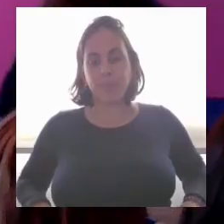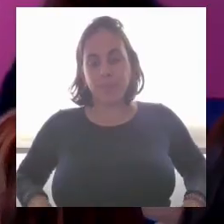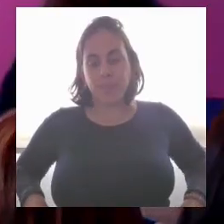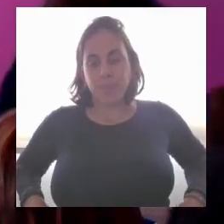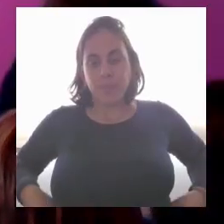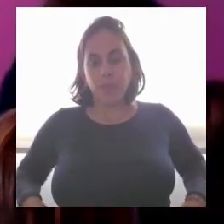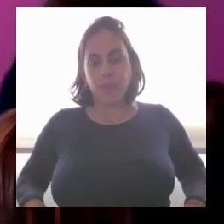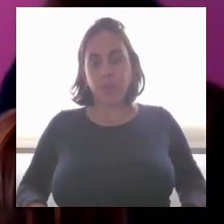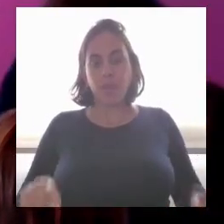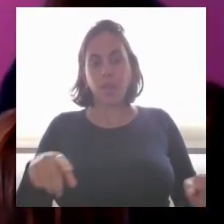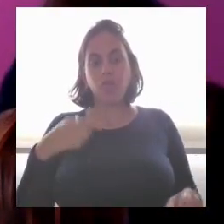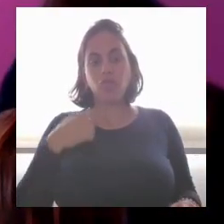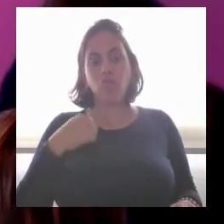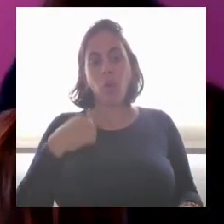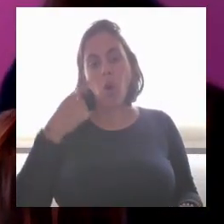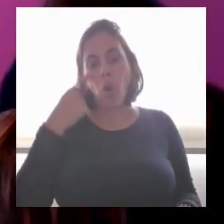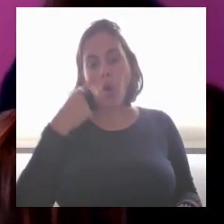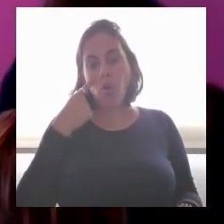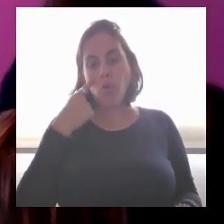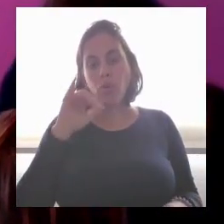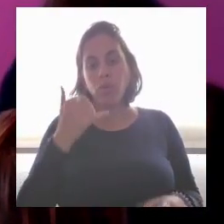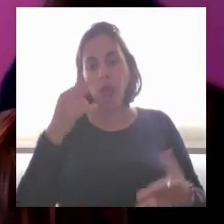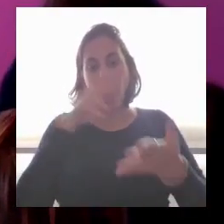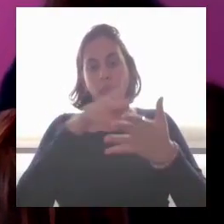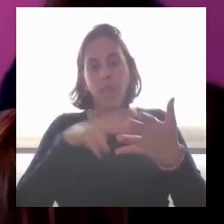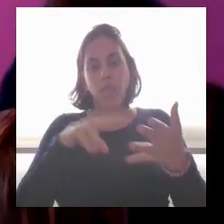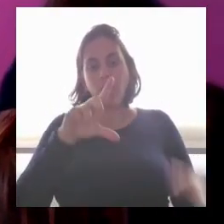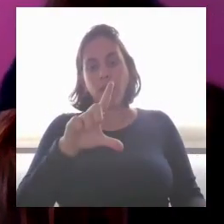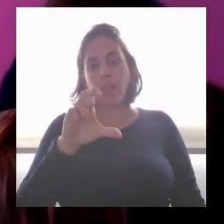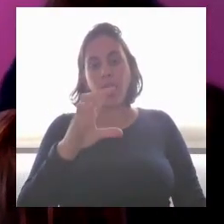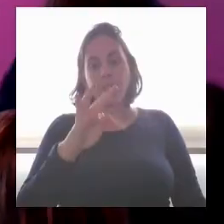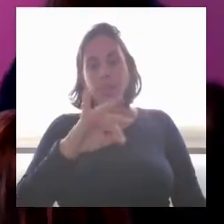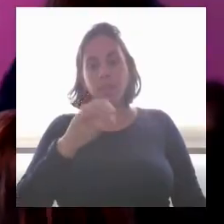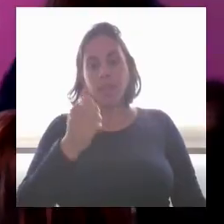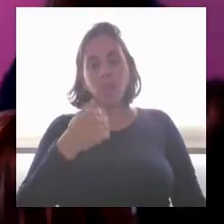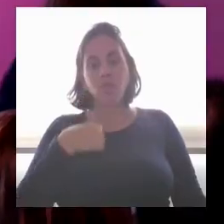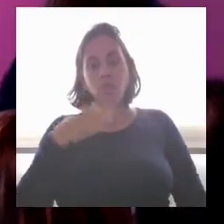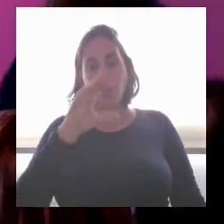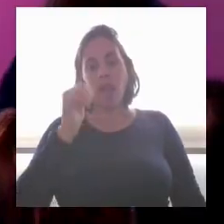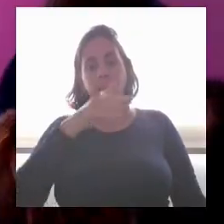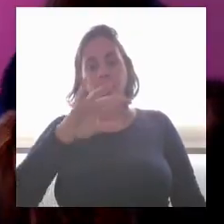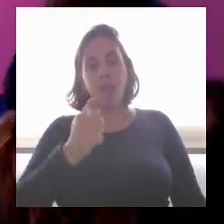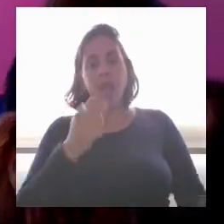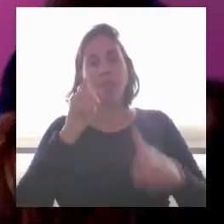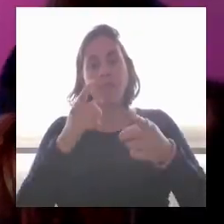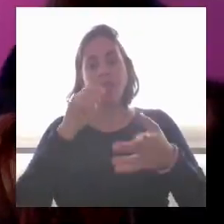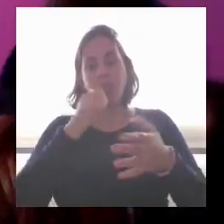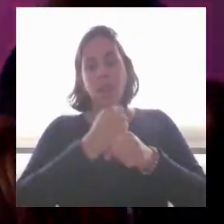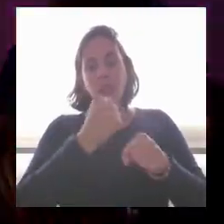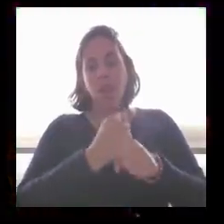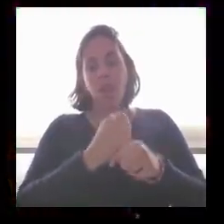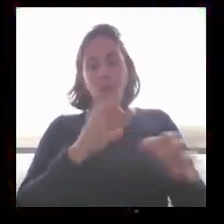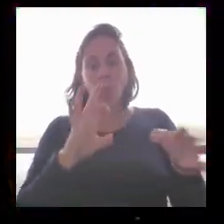Bueno, como conozco y he leído a Leticia y a Camila, y he trabajado con ellas, sabía que yo tenía